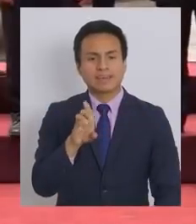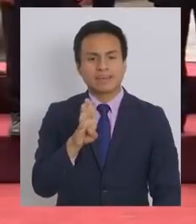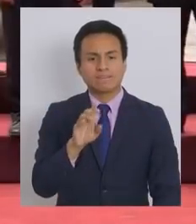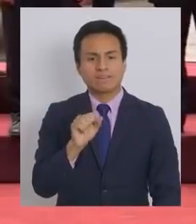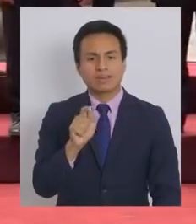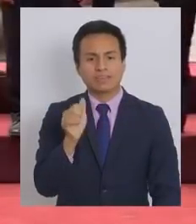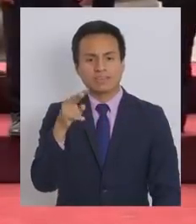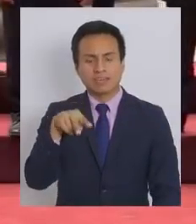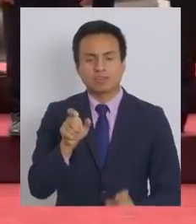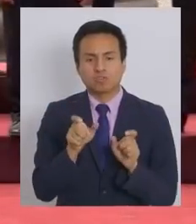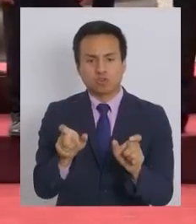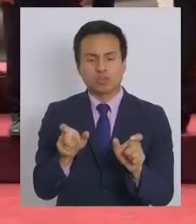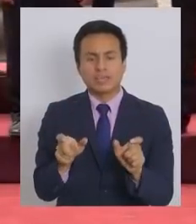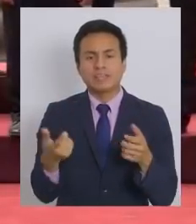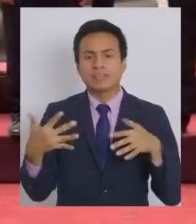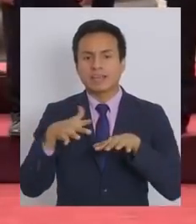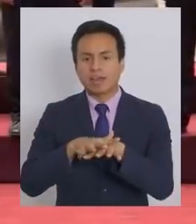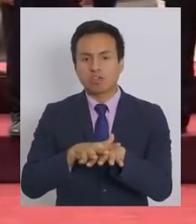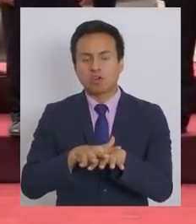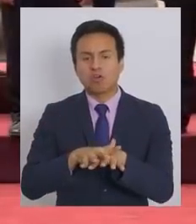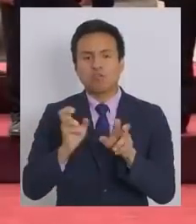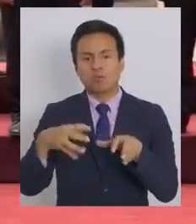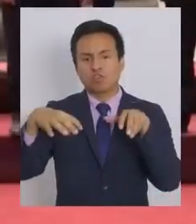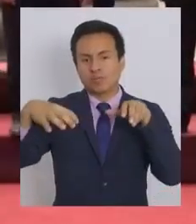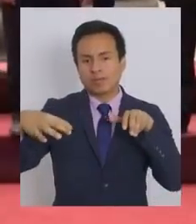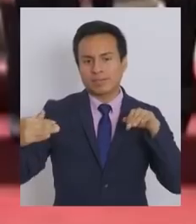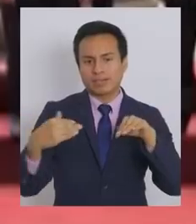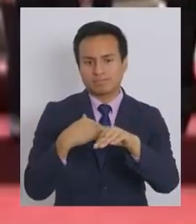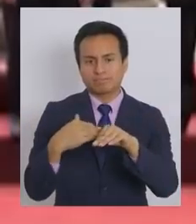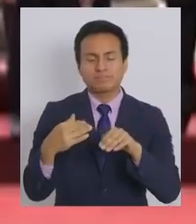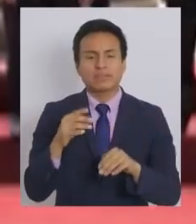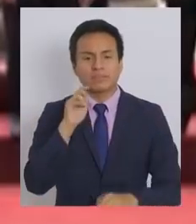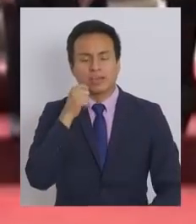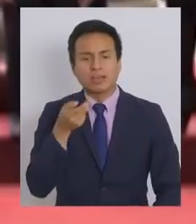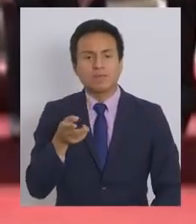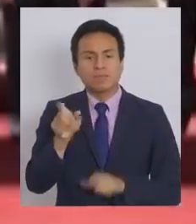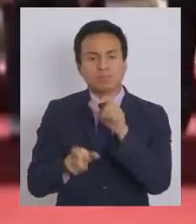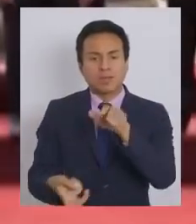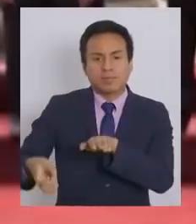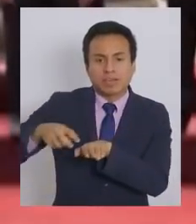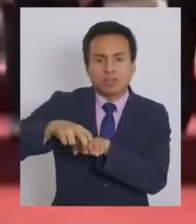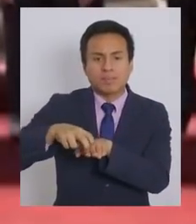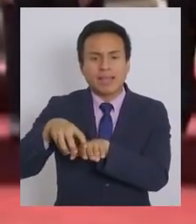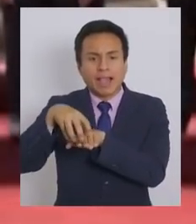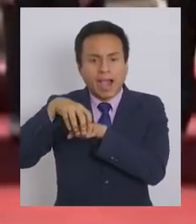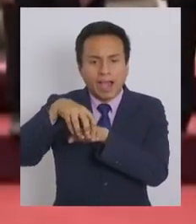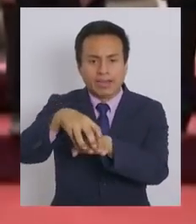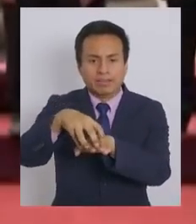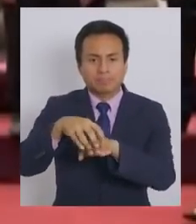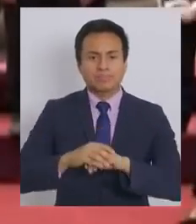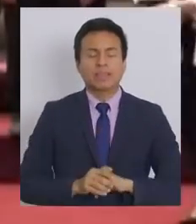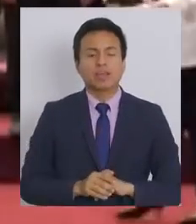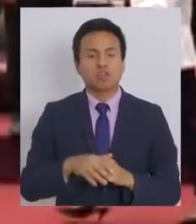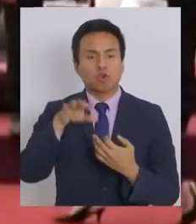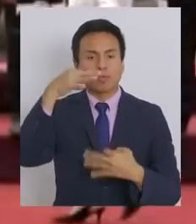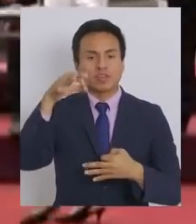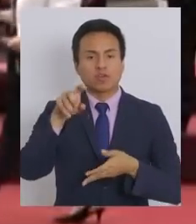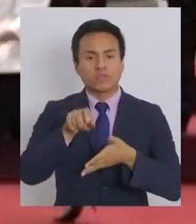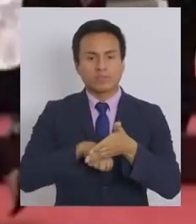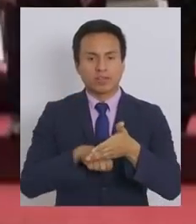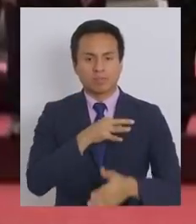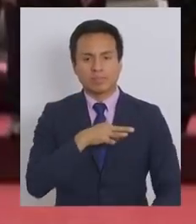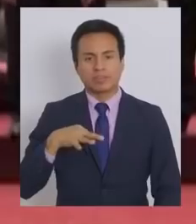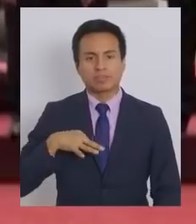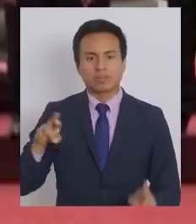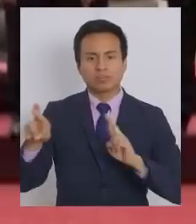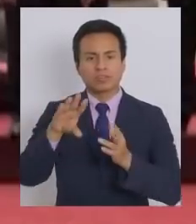el sistema de control integrado bajo la modalidad de doble cabecera para pasajeros y cargas. Dicho documento será firmado por el ministro